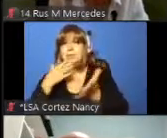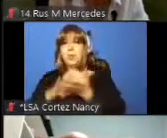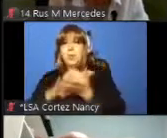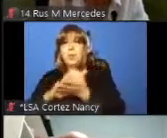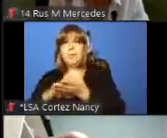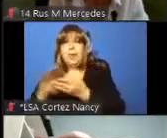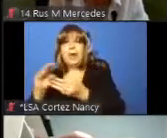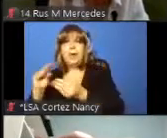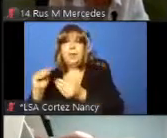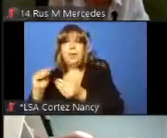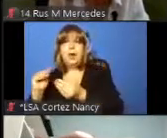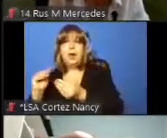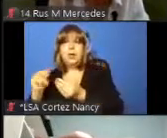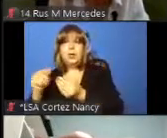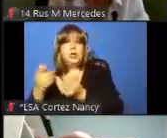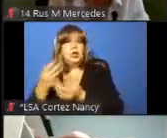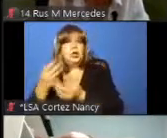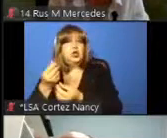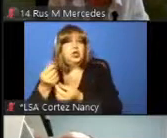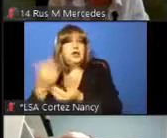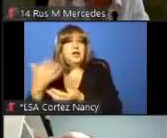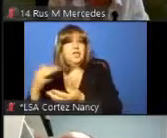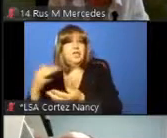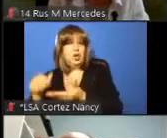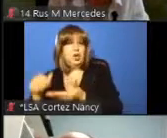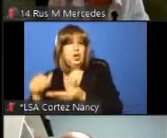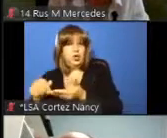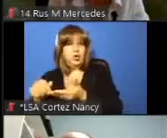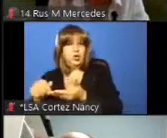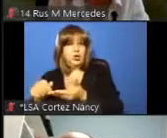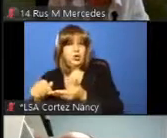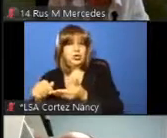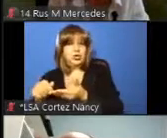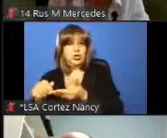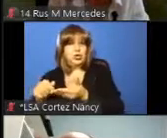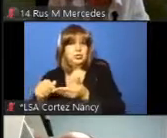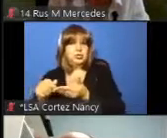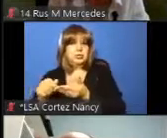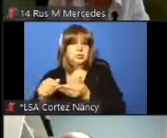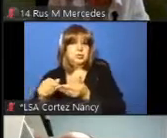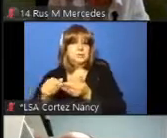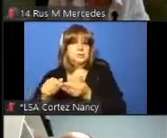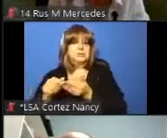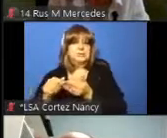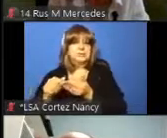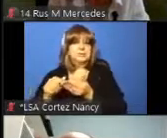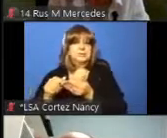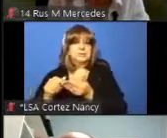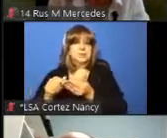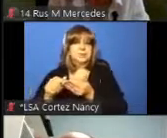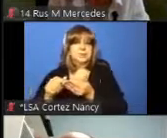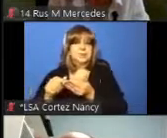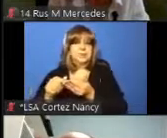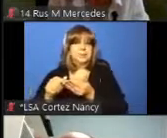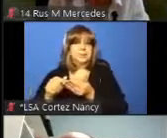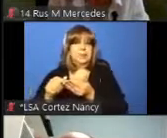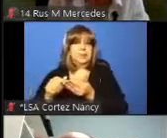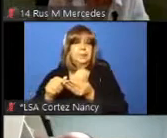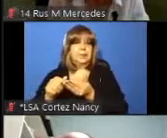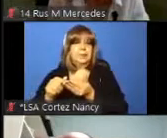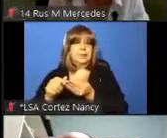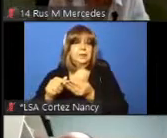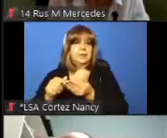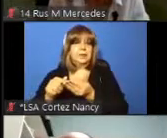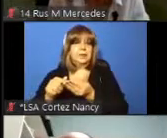solamente por terminar siendo impotentes a una violencia tan aberrante